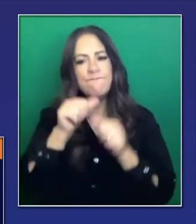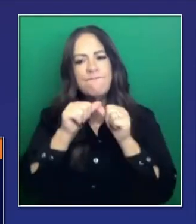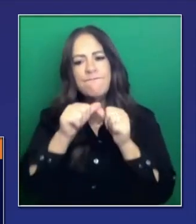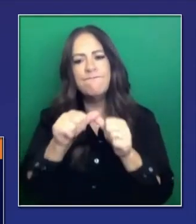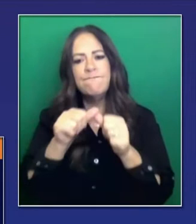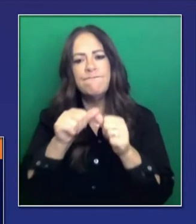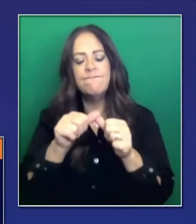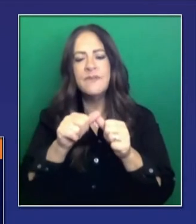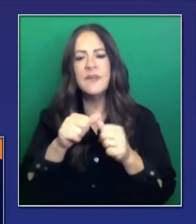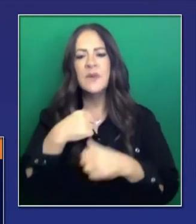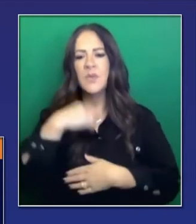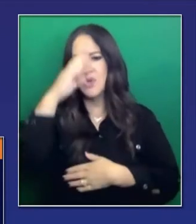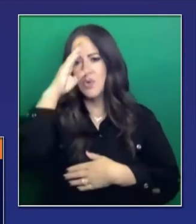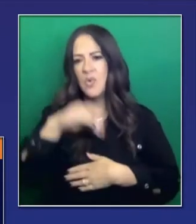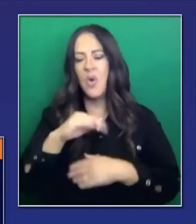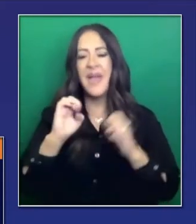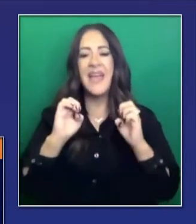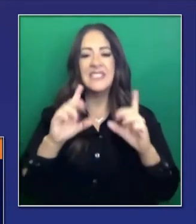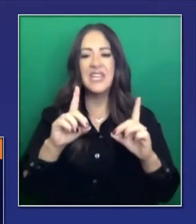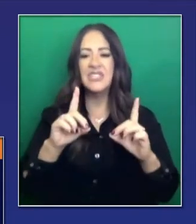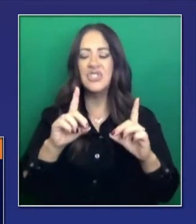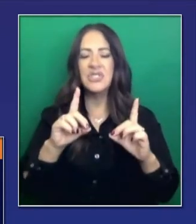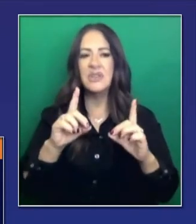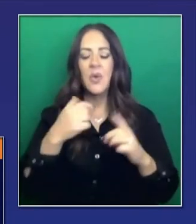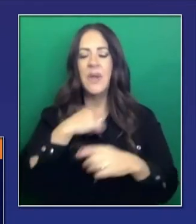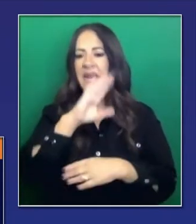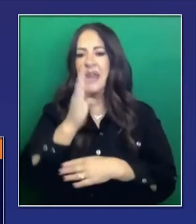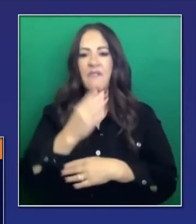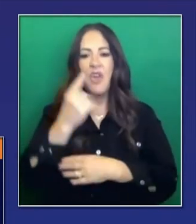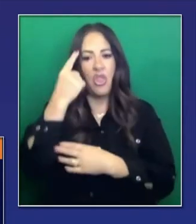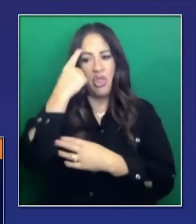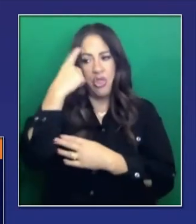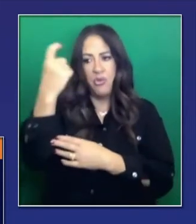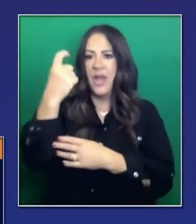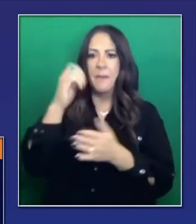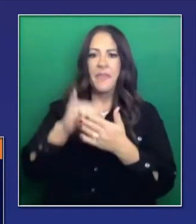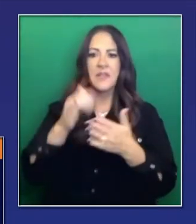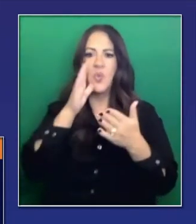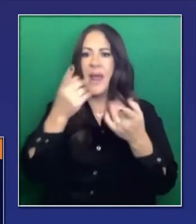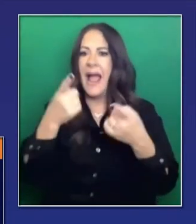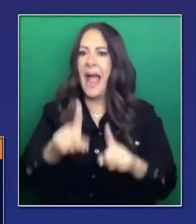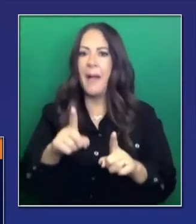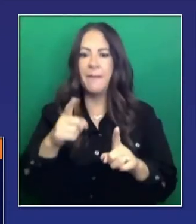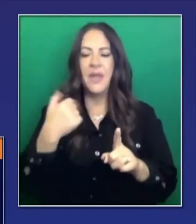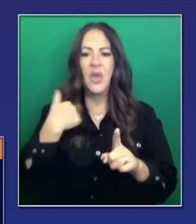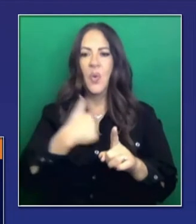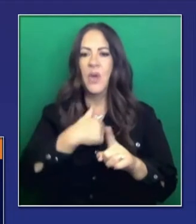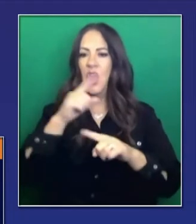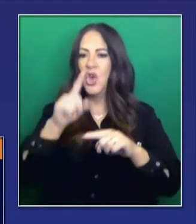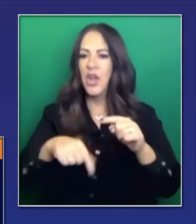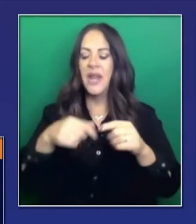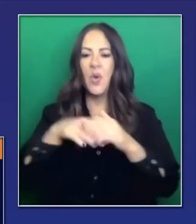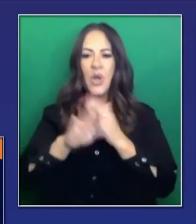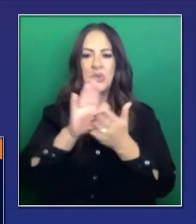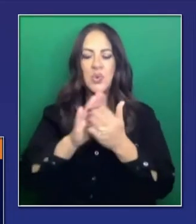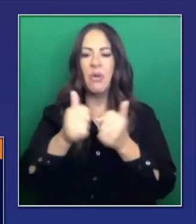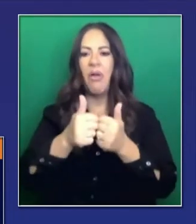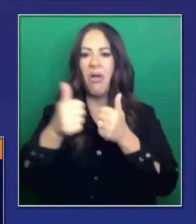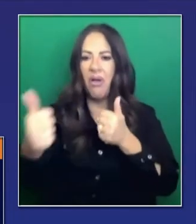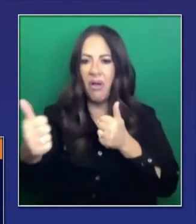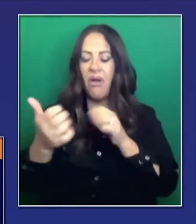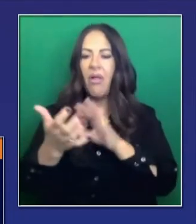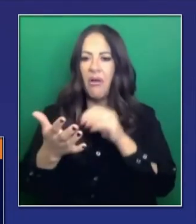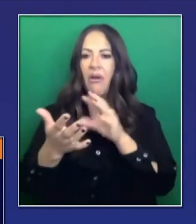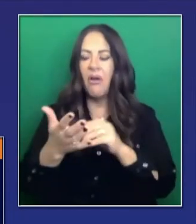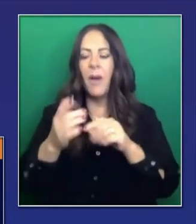reponerse. Nada en la educación se nos pensamos que tenía que llevarse a cabo como se está llevando